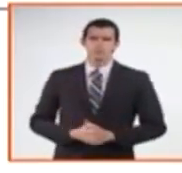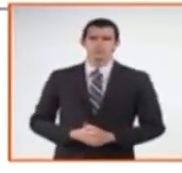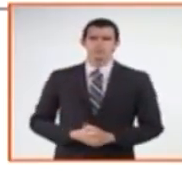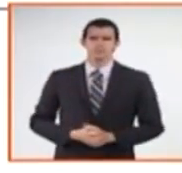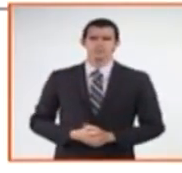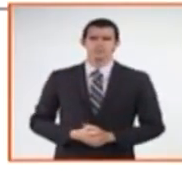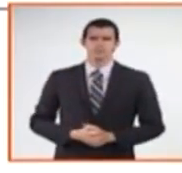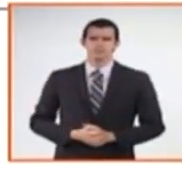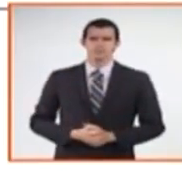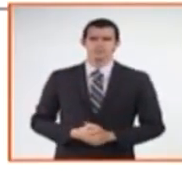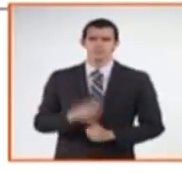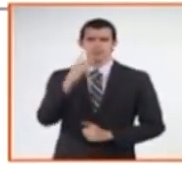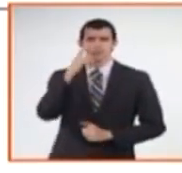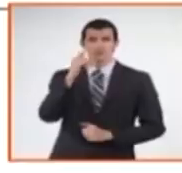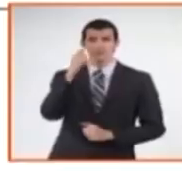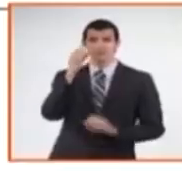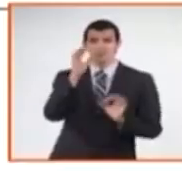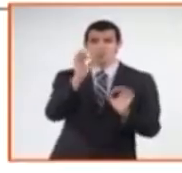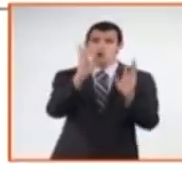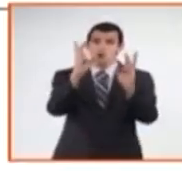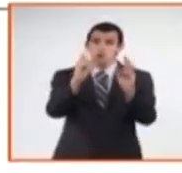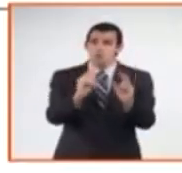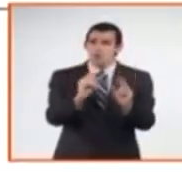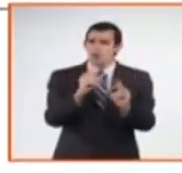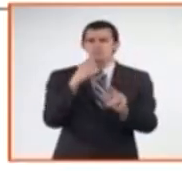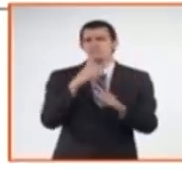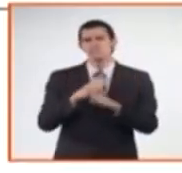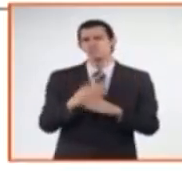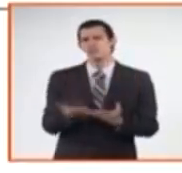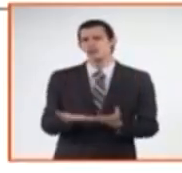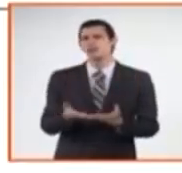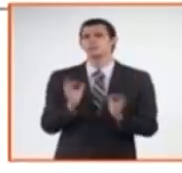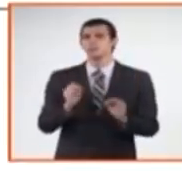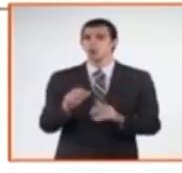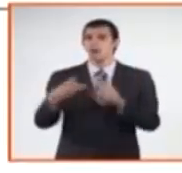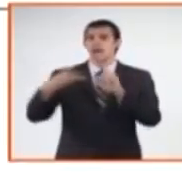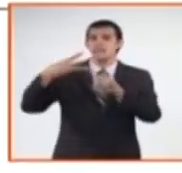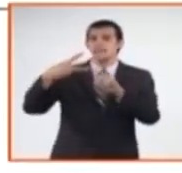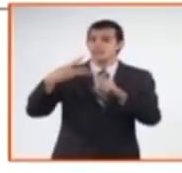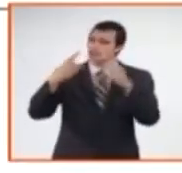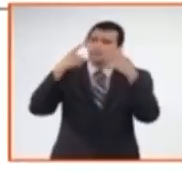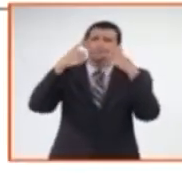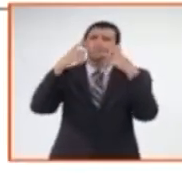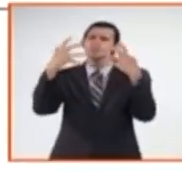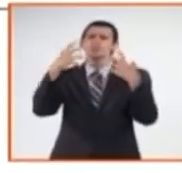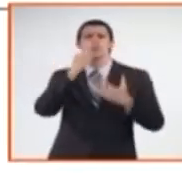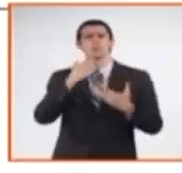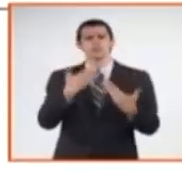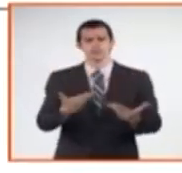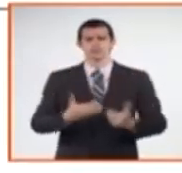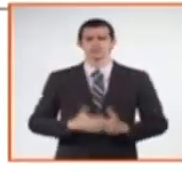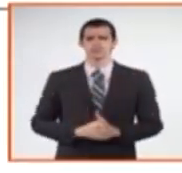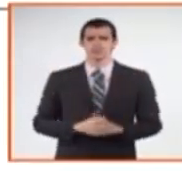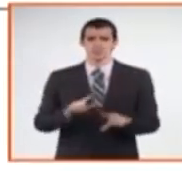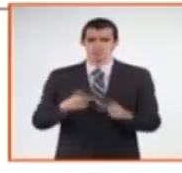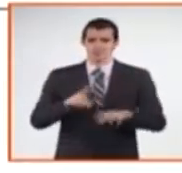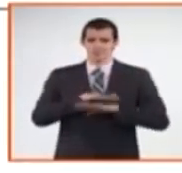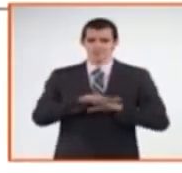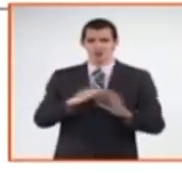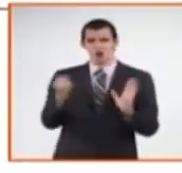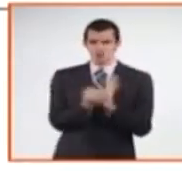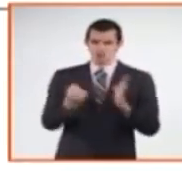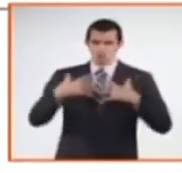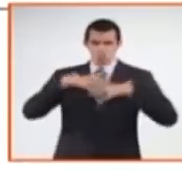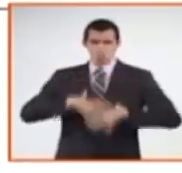bien vamos a ver potencialmente probable que alcancemos niveles de protección ya a los 42 días o sea